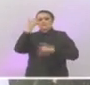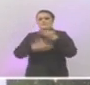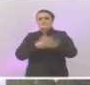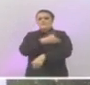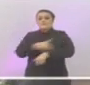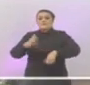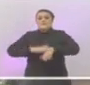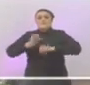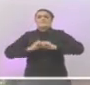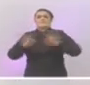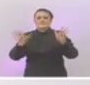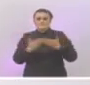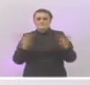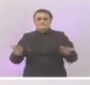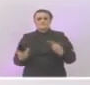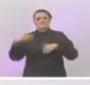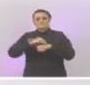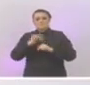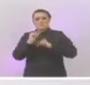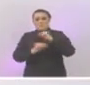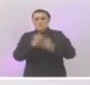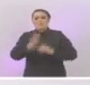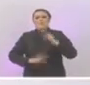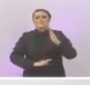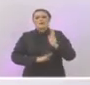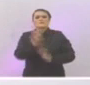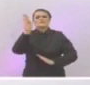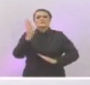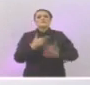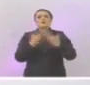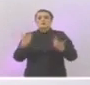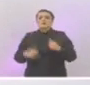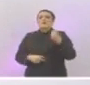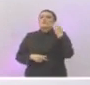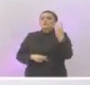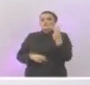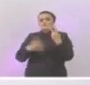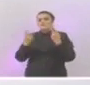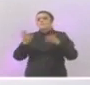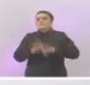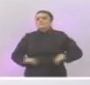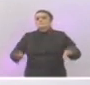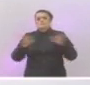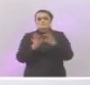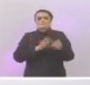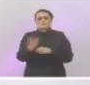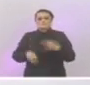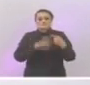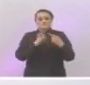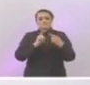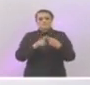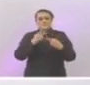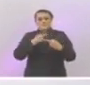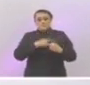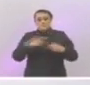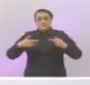familias. Además, avanzamos en el abatimiento de 2 carencias fundamentales: el hambre